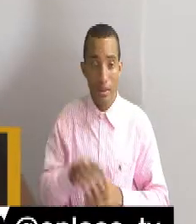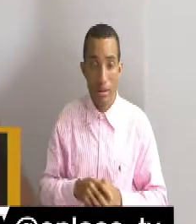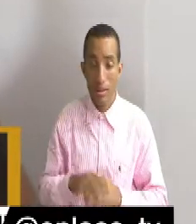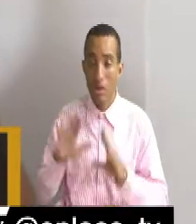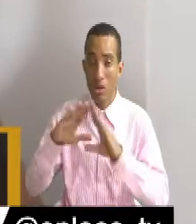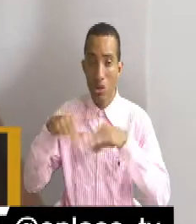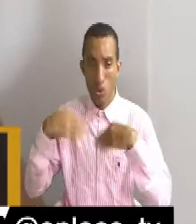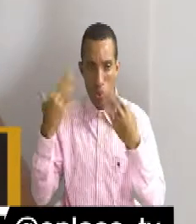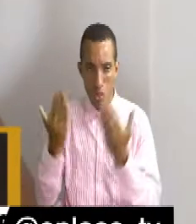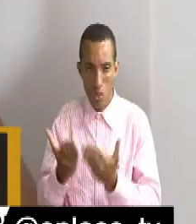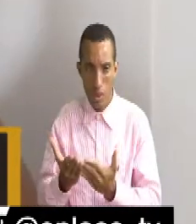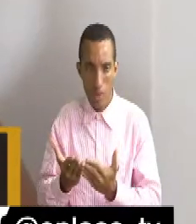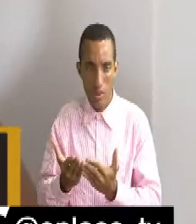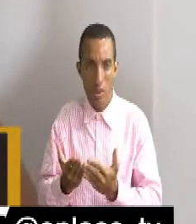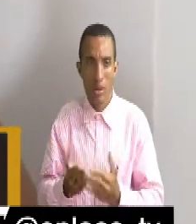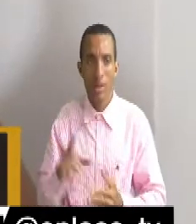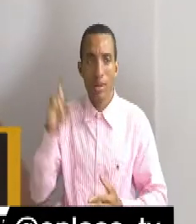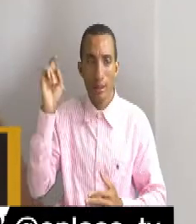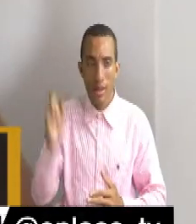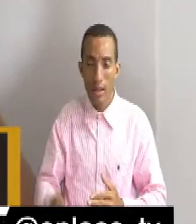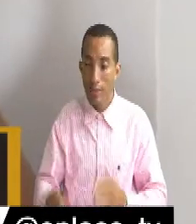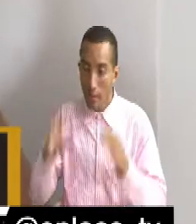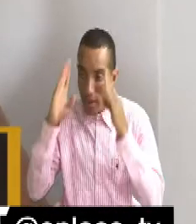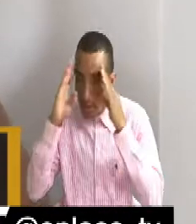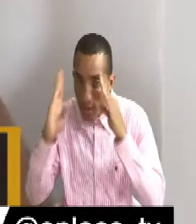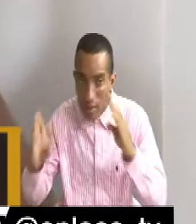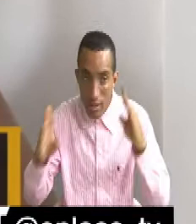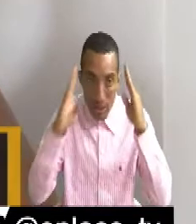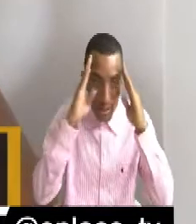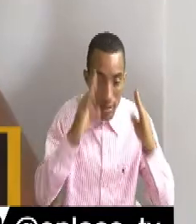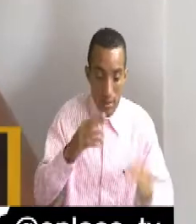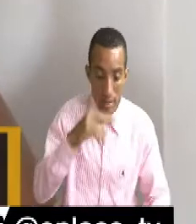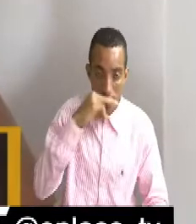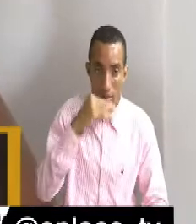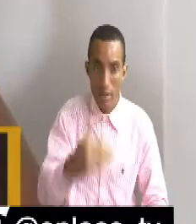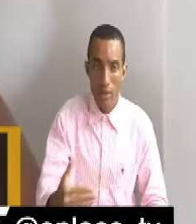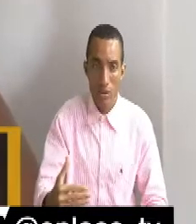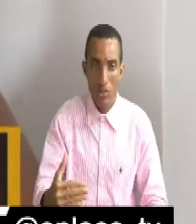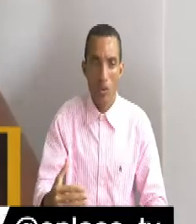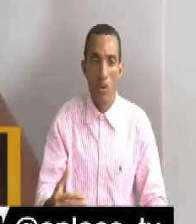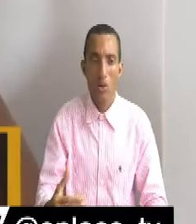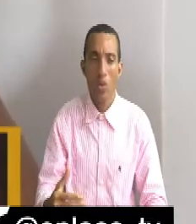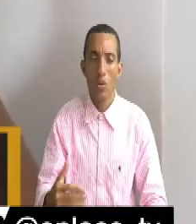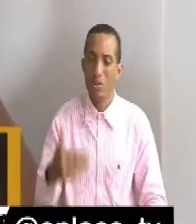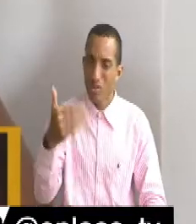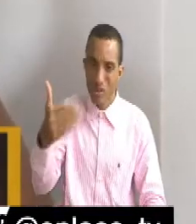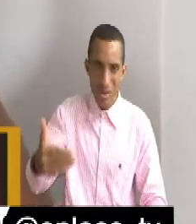colegio tienen que estar pendientes de los niños, cómo unos niños van a llevar